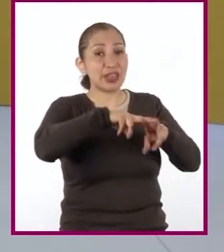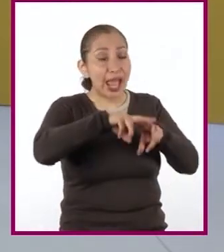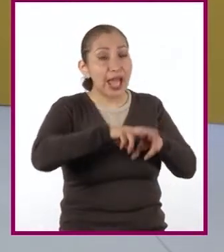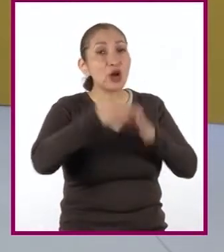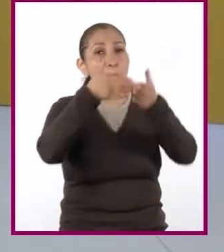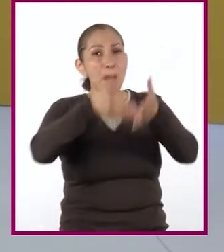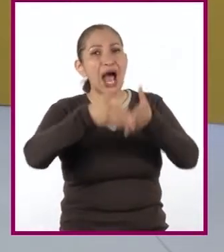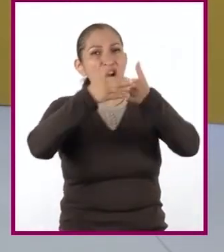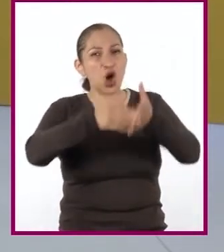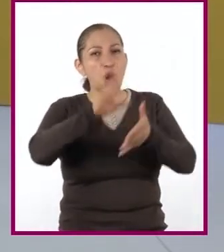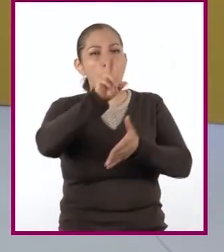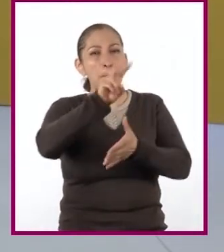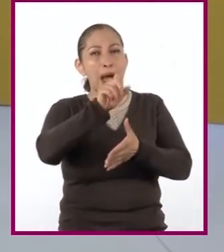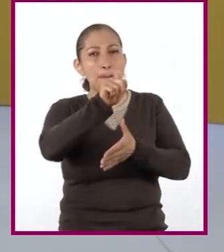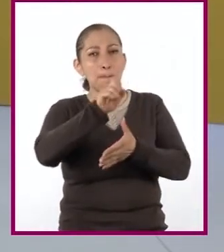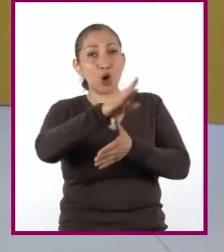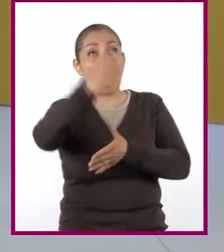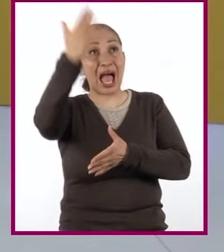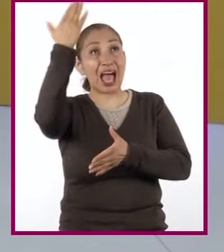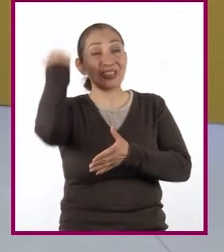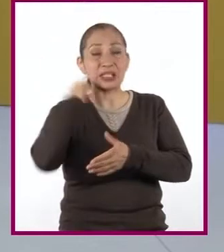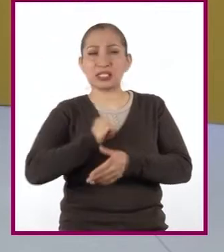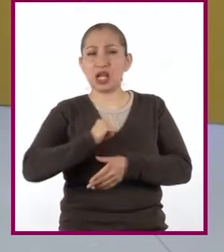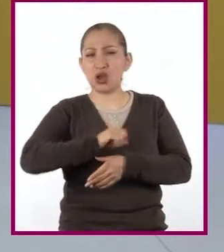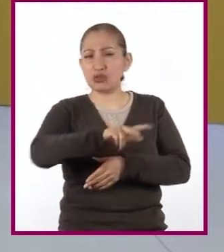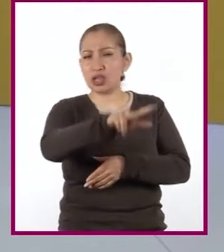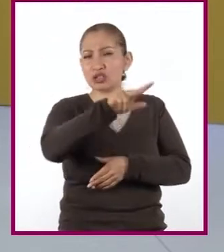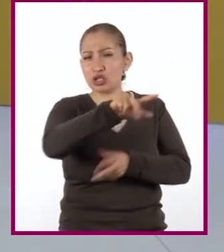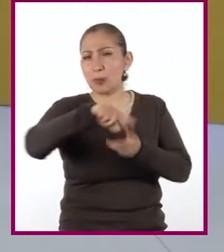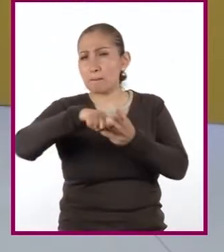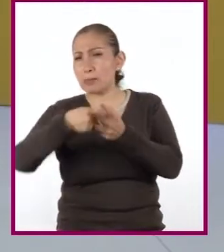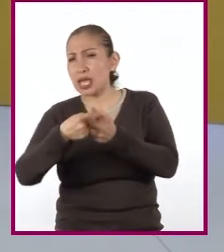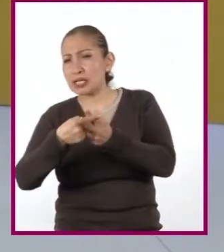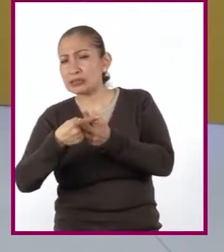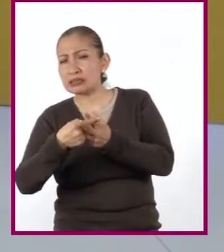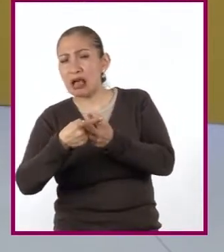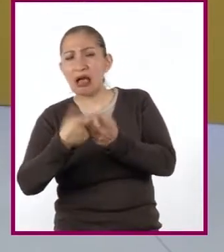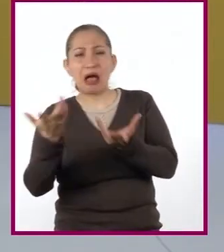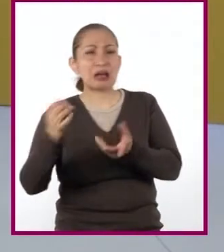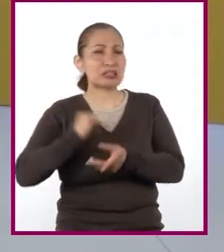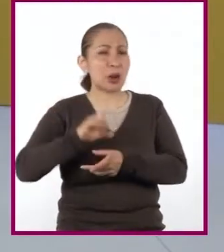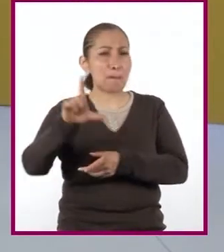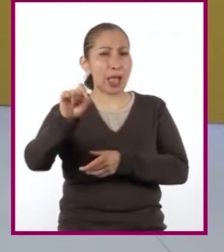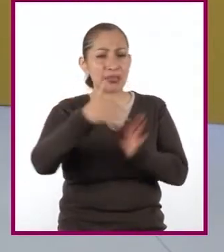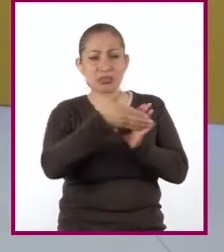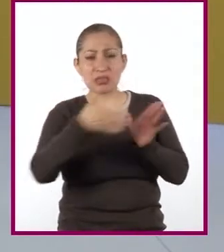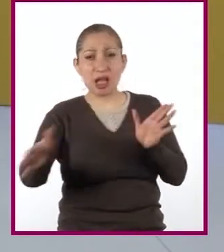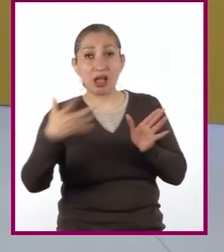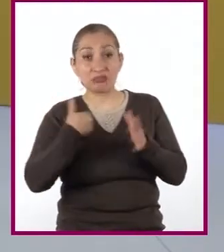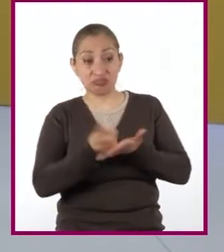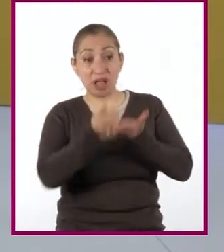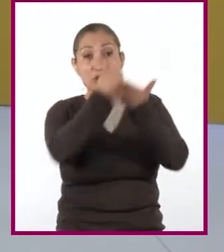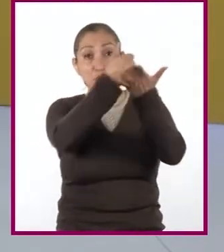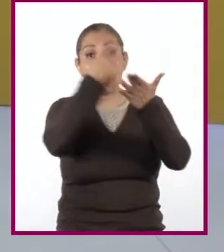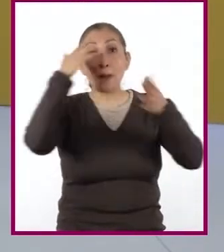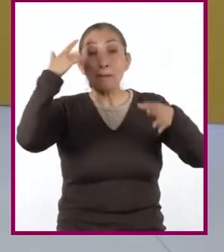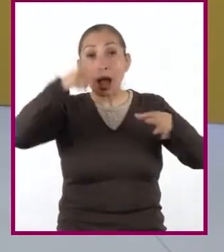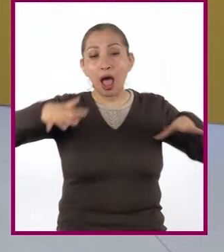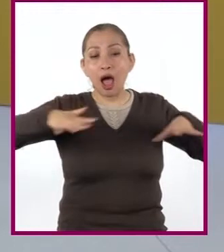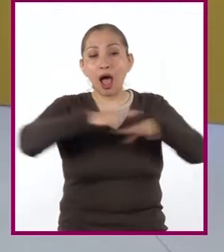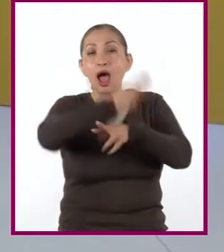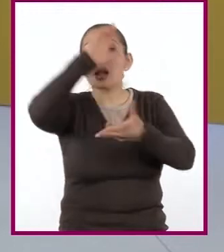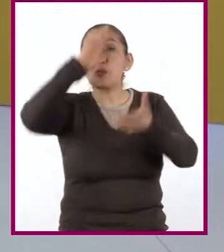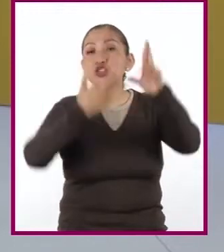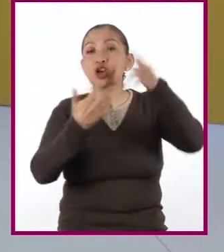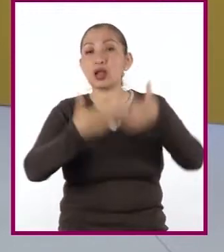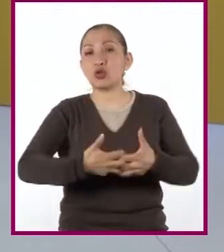que tuvieron mucho auge en el siglo XIX y principios del siglo XX. Fueron un gran eslabón para la revolución industrial.